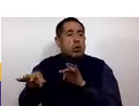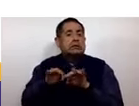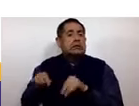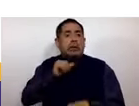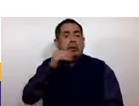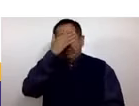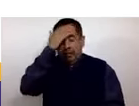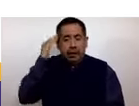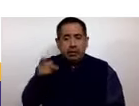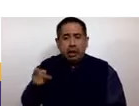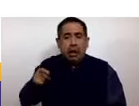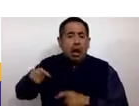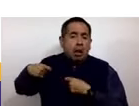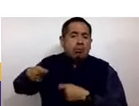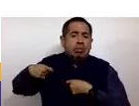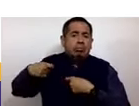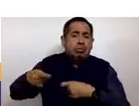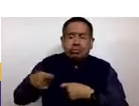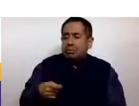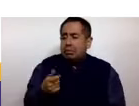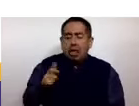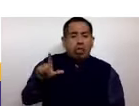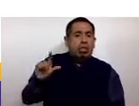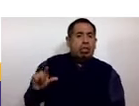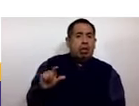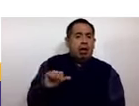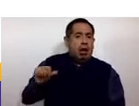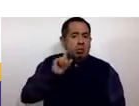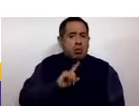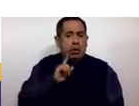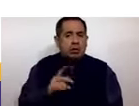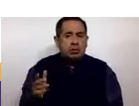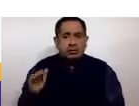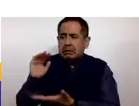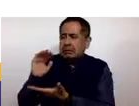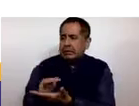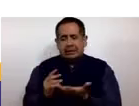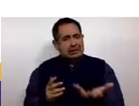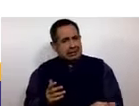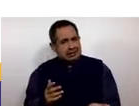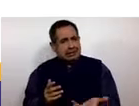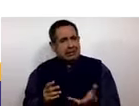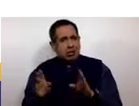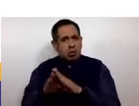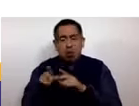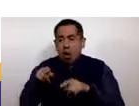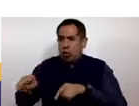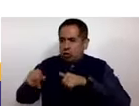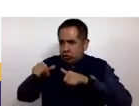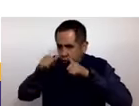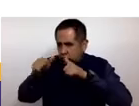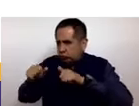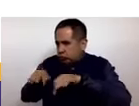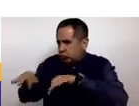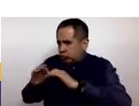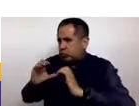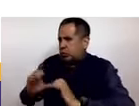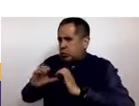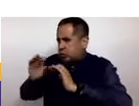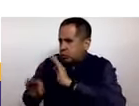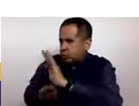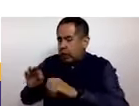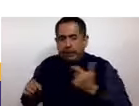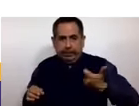mucha precariedad a las mujeres, sobre todo entre más tiempo se dedican al trabajo de cuidados no